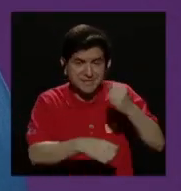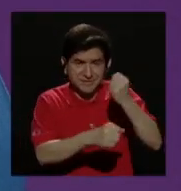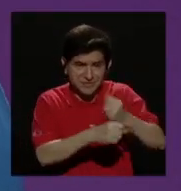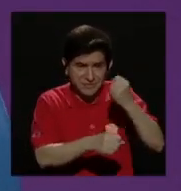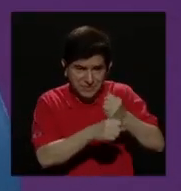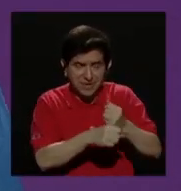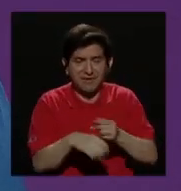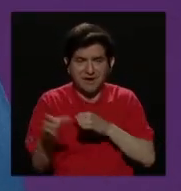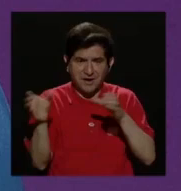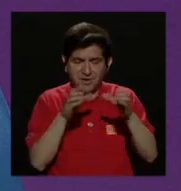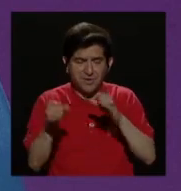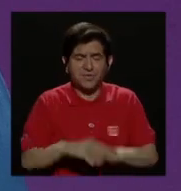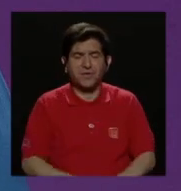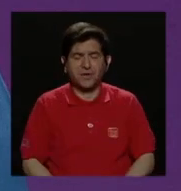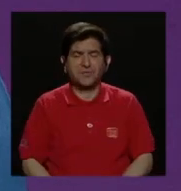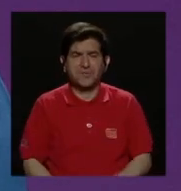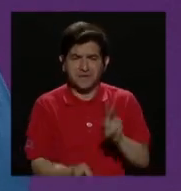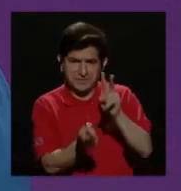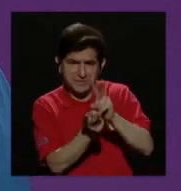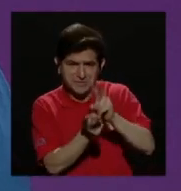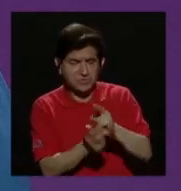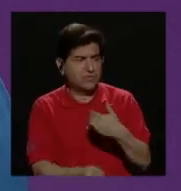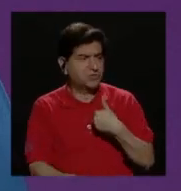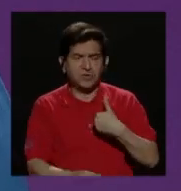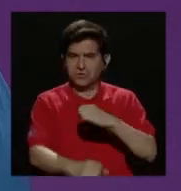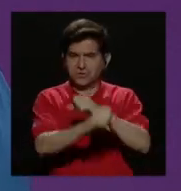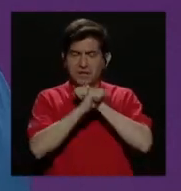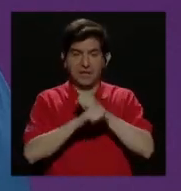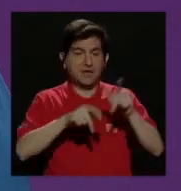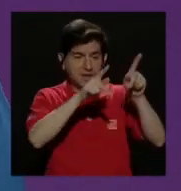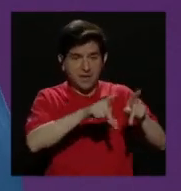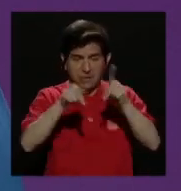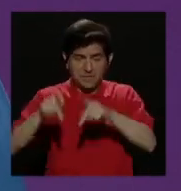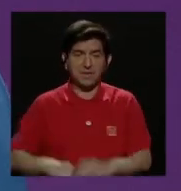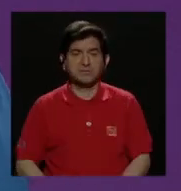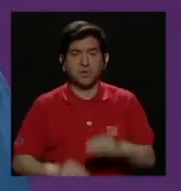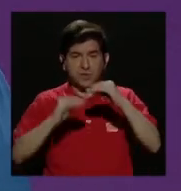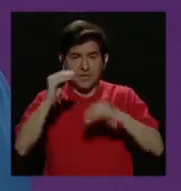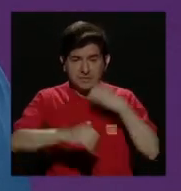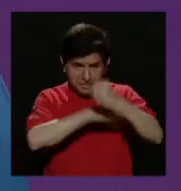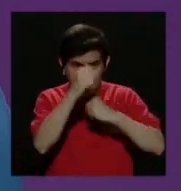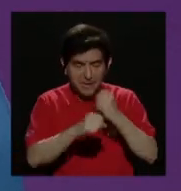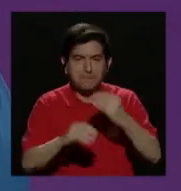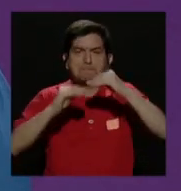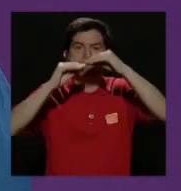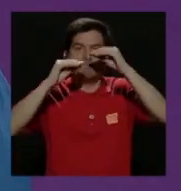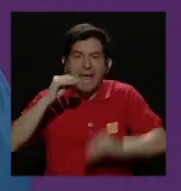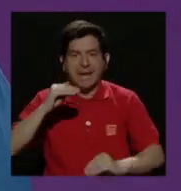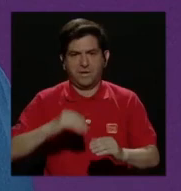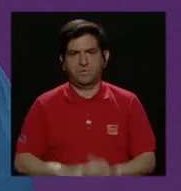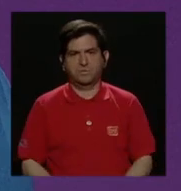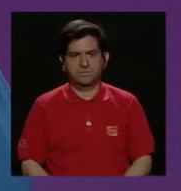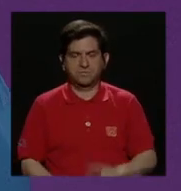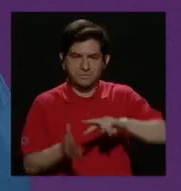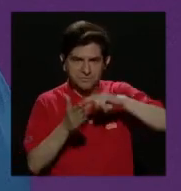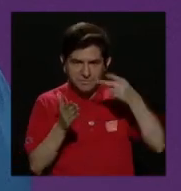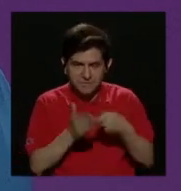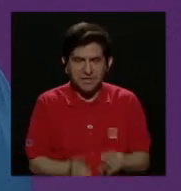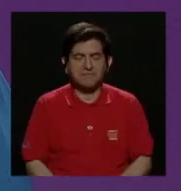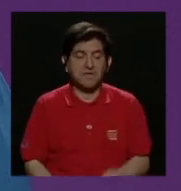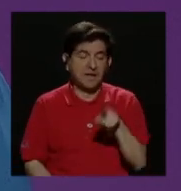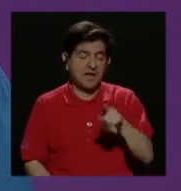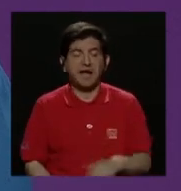el comercio sexual tienen esas garantías, y estos niños, estas personas menores de edad, mucho menos. Entonces se convierte en sexo